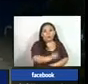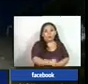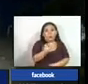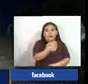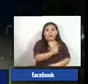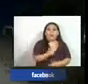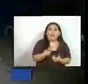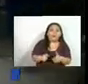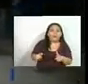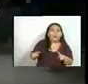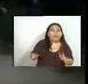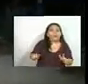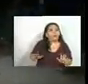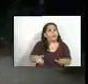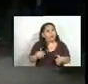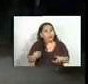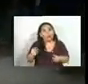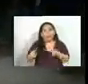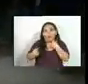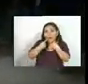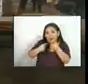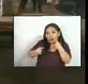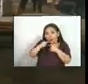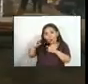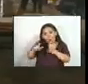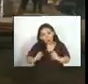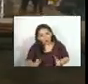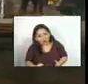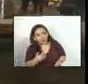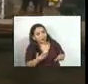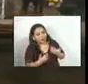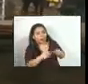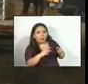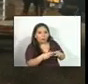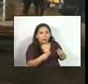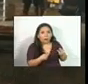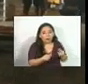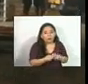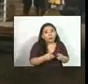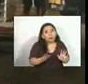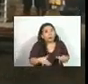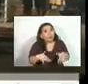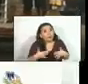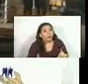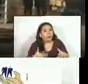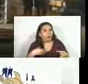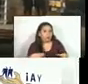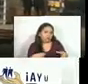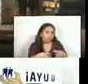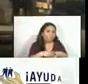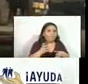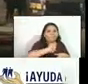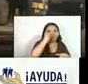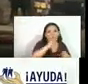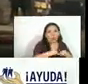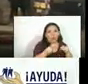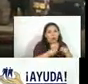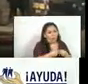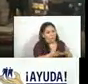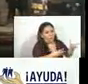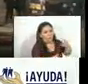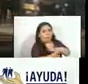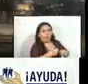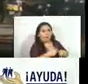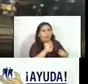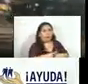recuperaron su libertad tras la negociación de las autoridades con los sujetos detenidos que actuaron en represalia contra los guardias por una